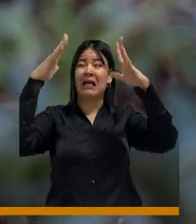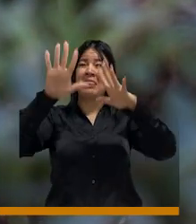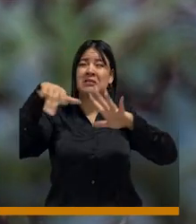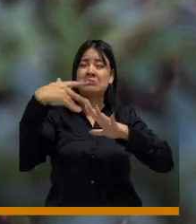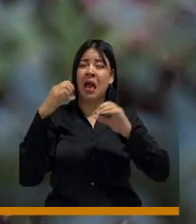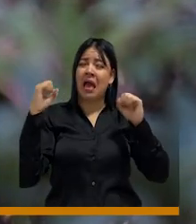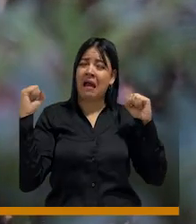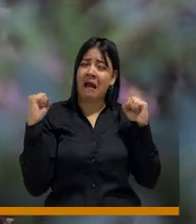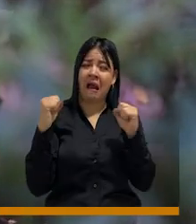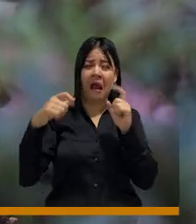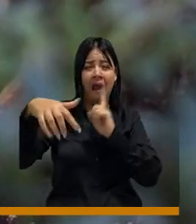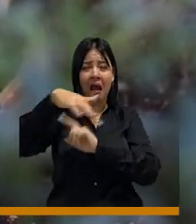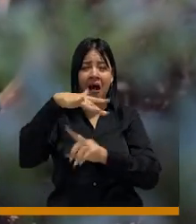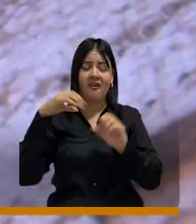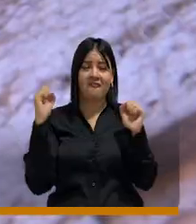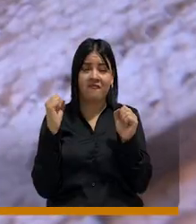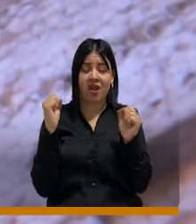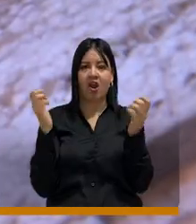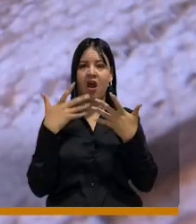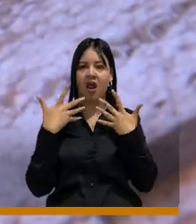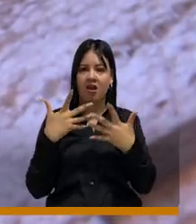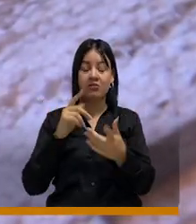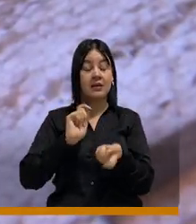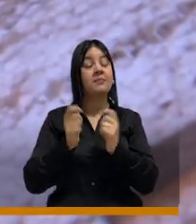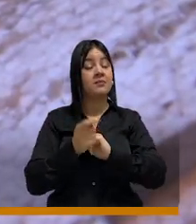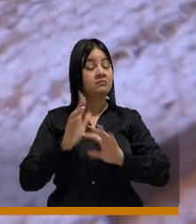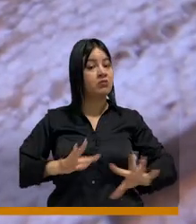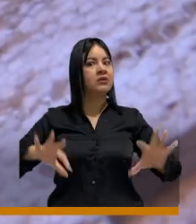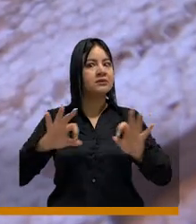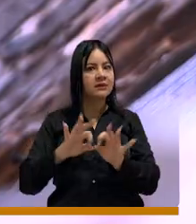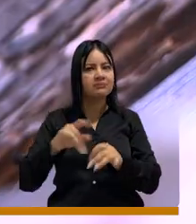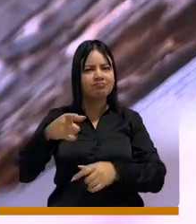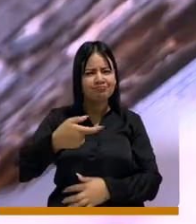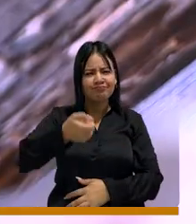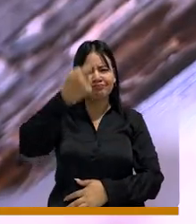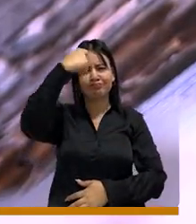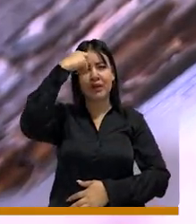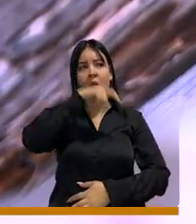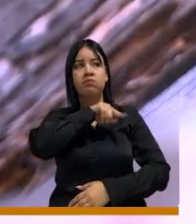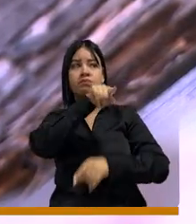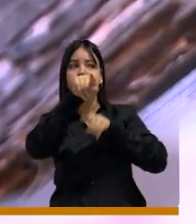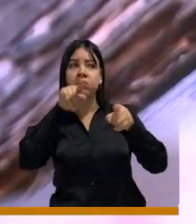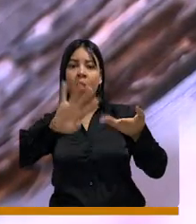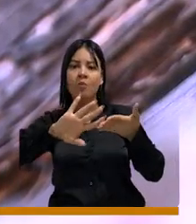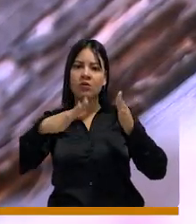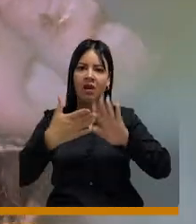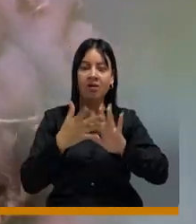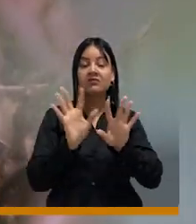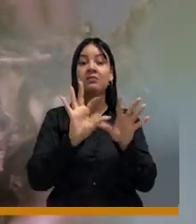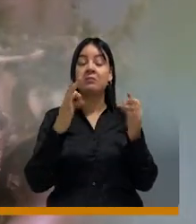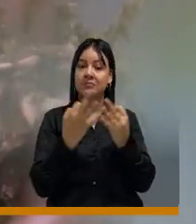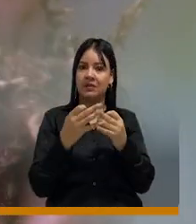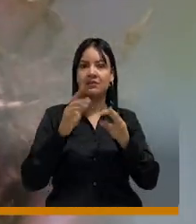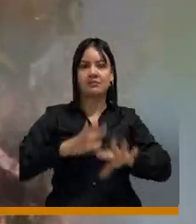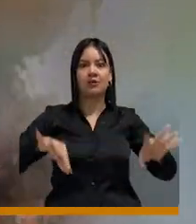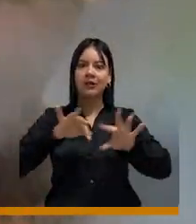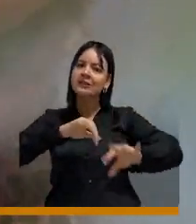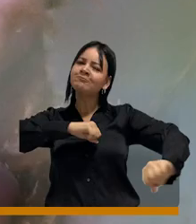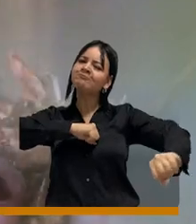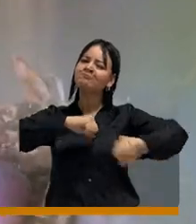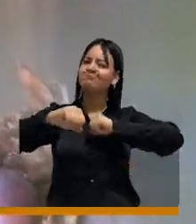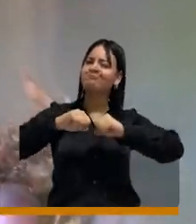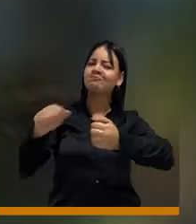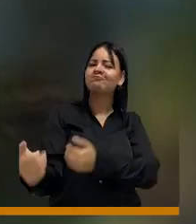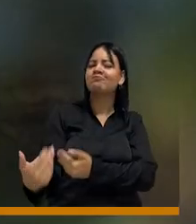cambio climático. Esta es una de las acciones que debemos de tener en cuenta para multiplicar entre comunidades, entre familias y que tomen